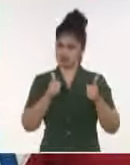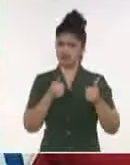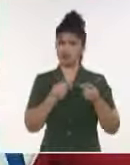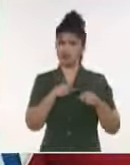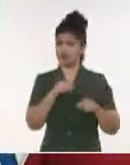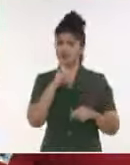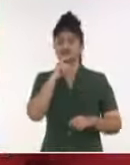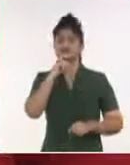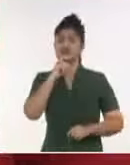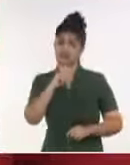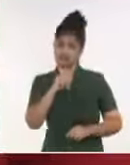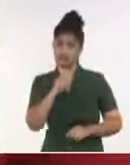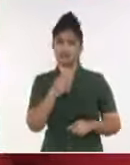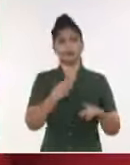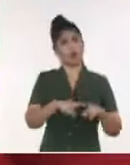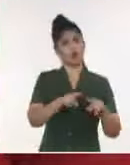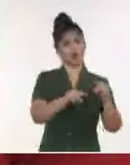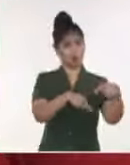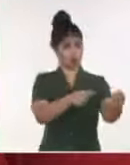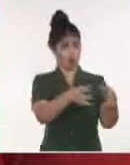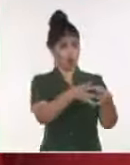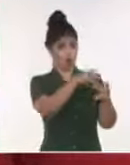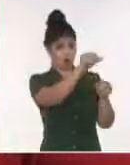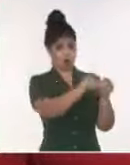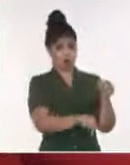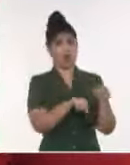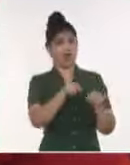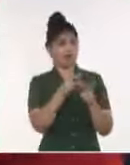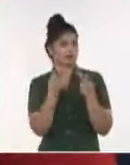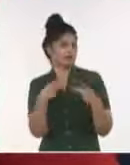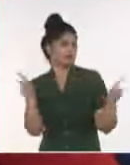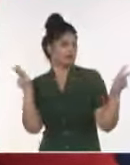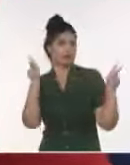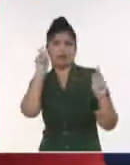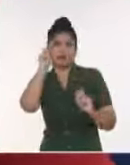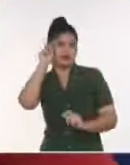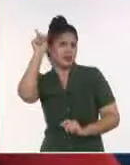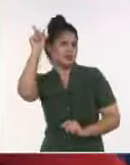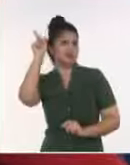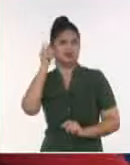armenio cómo le va a enfrentar a Horta? El armenio es un luchador bueno, de experiencia,